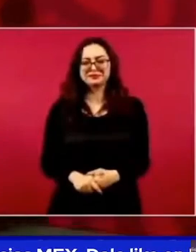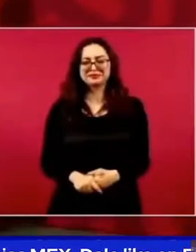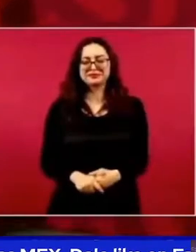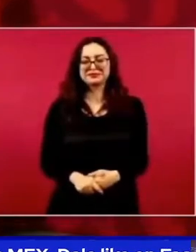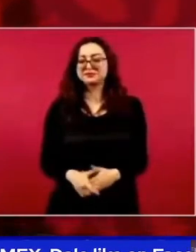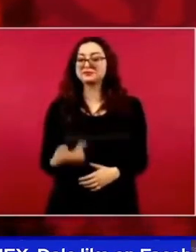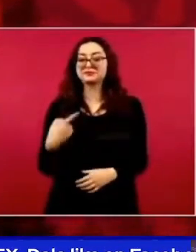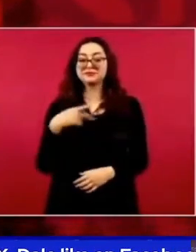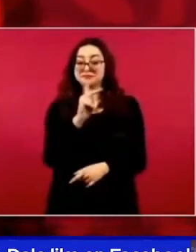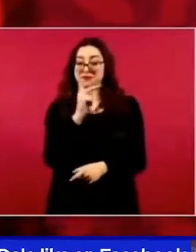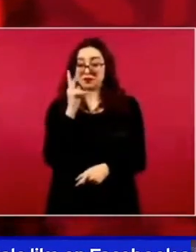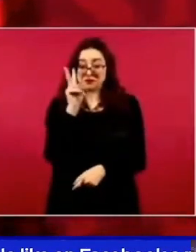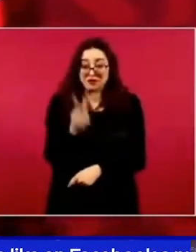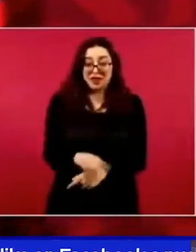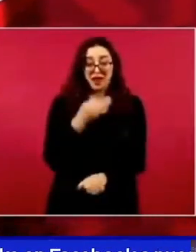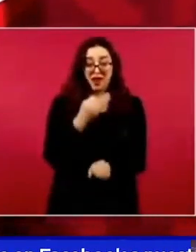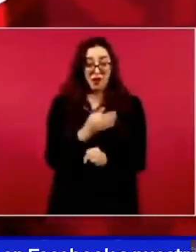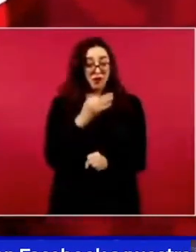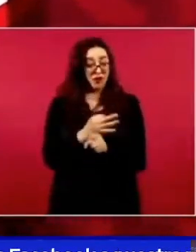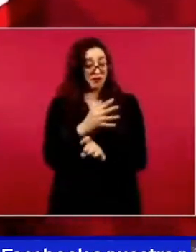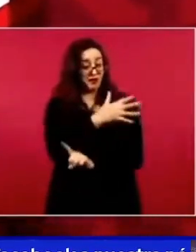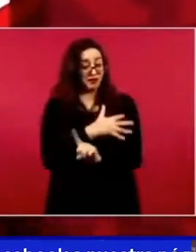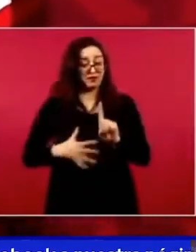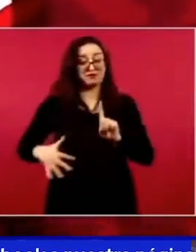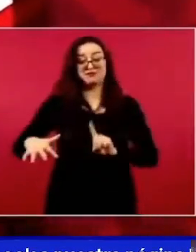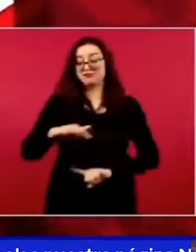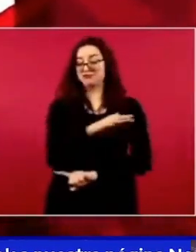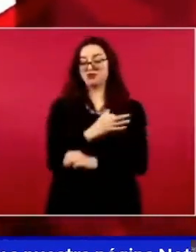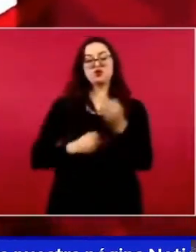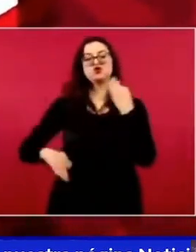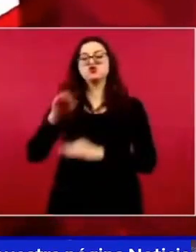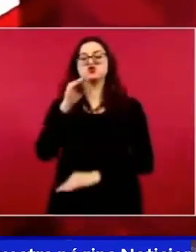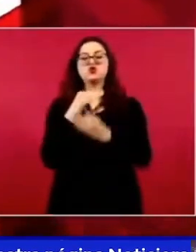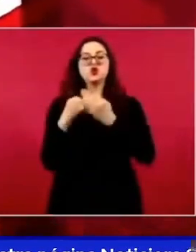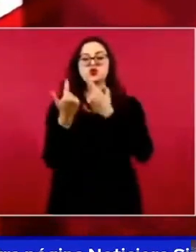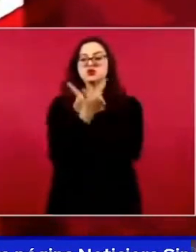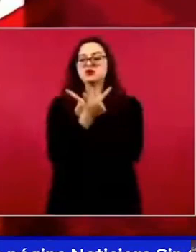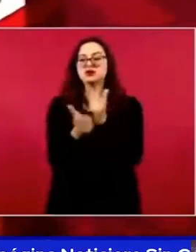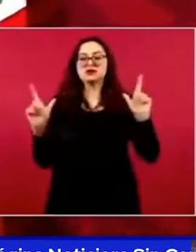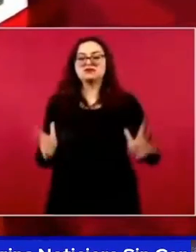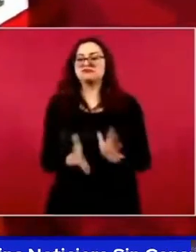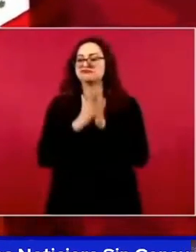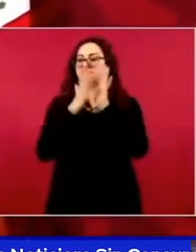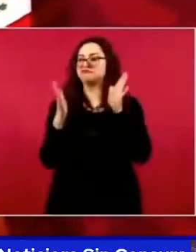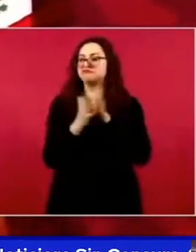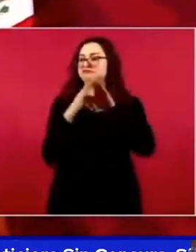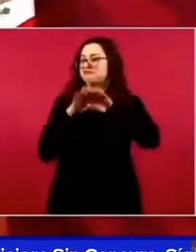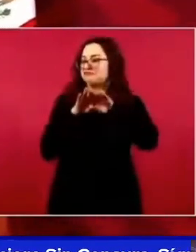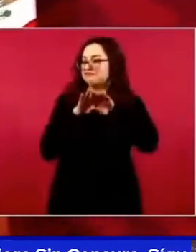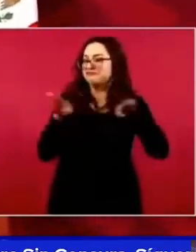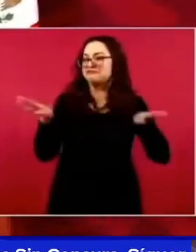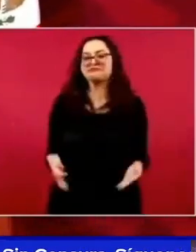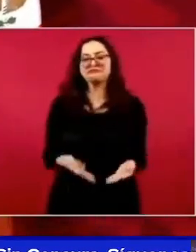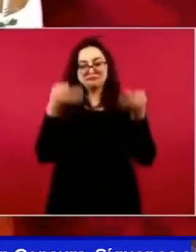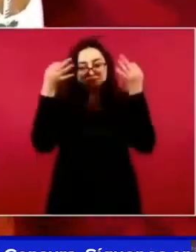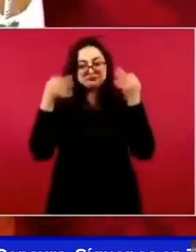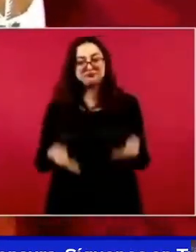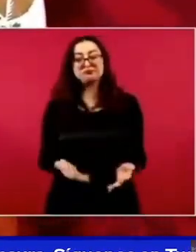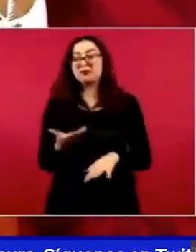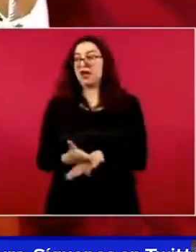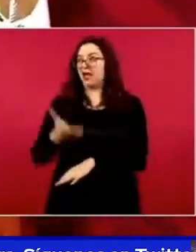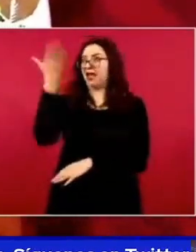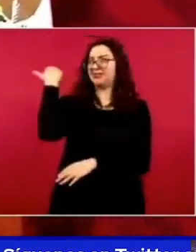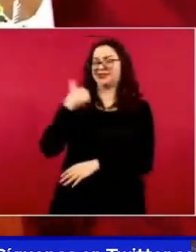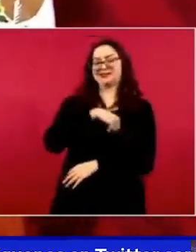un ambiente de libertades y de democracia en México como ahora. Nunca.